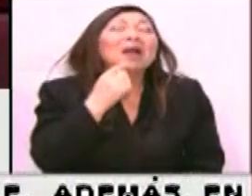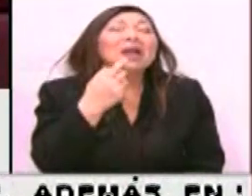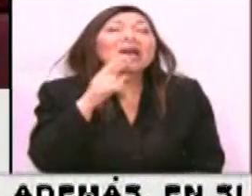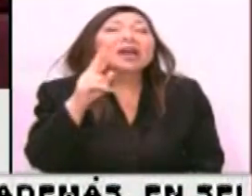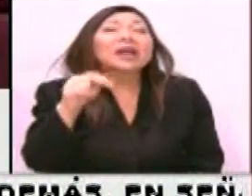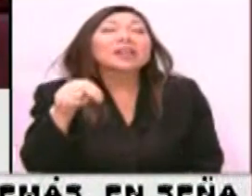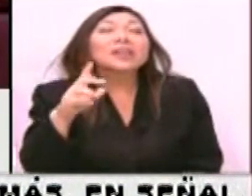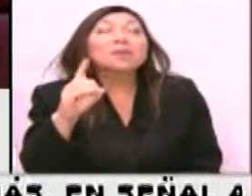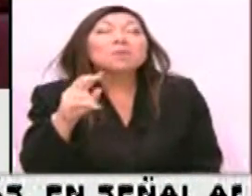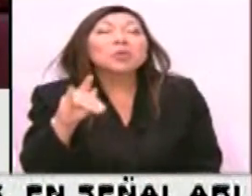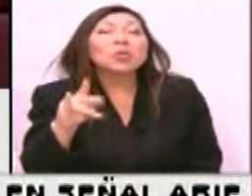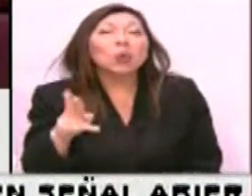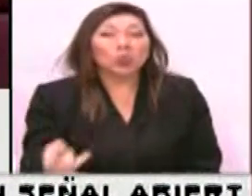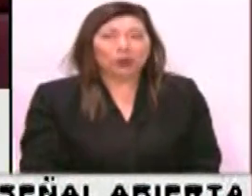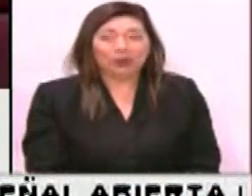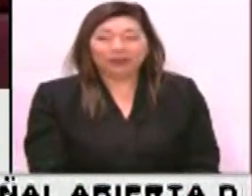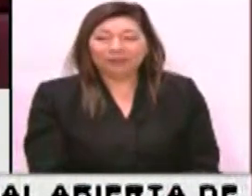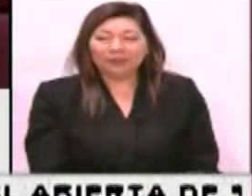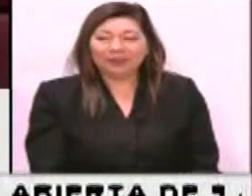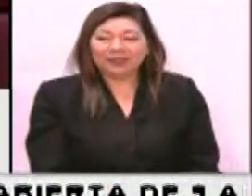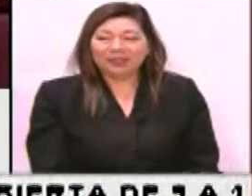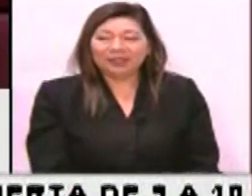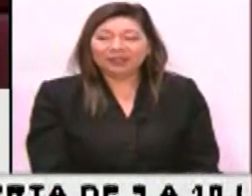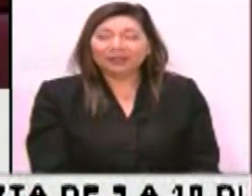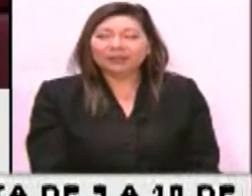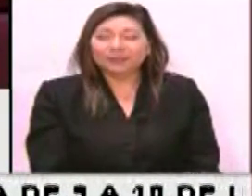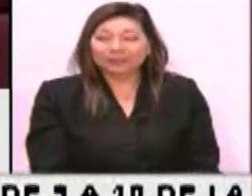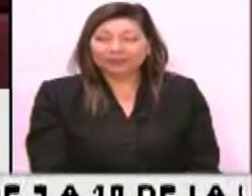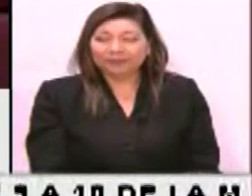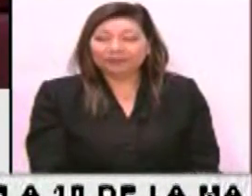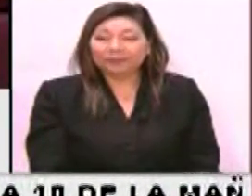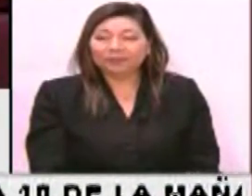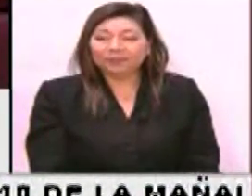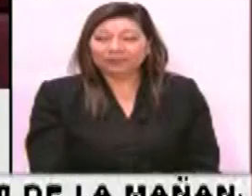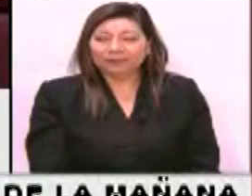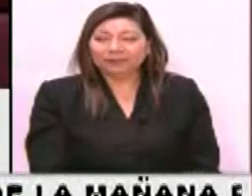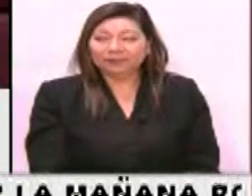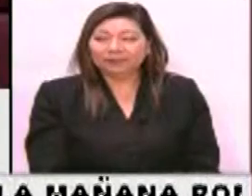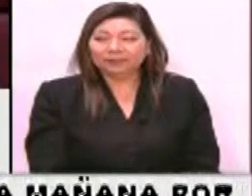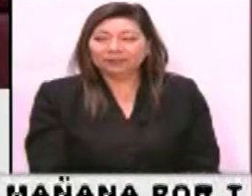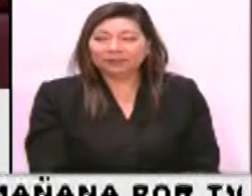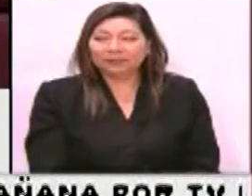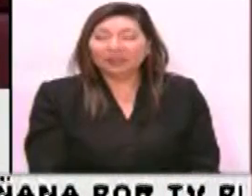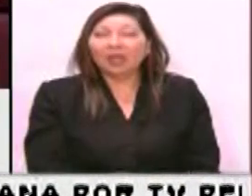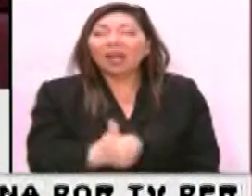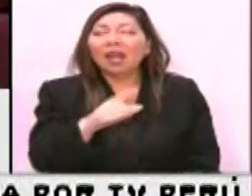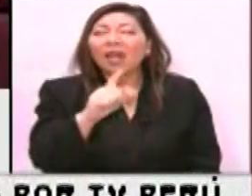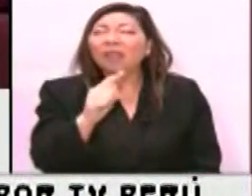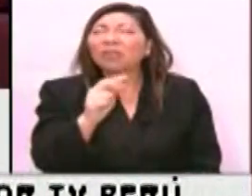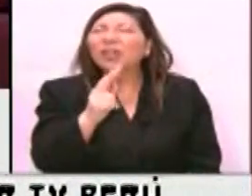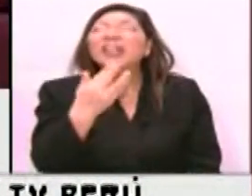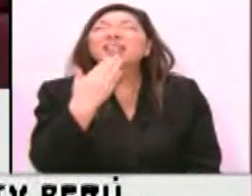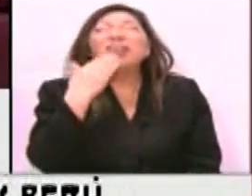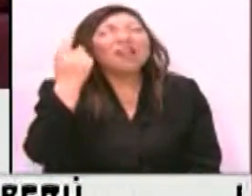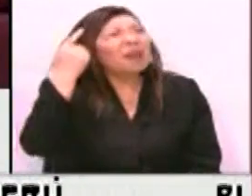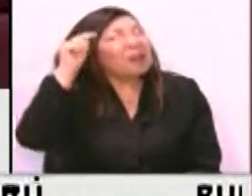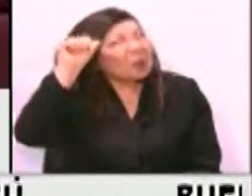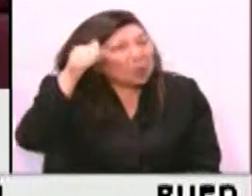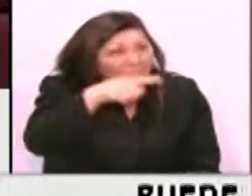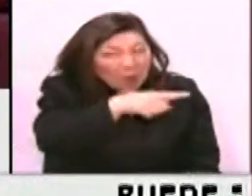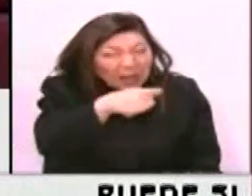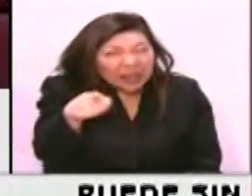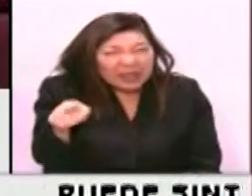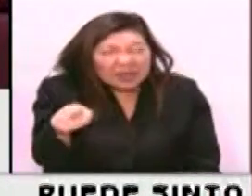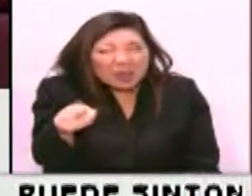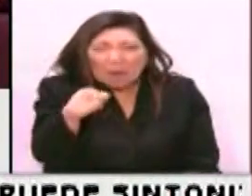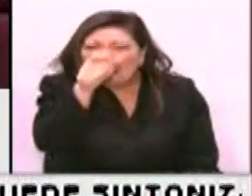Rabiur? ¿Quién se acuerda de González, cómo se llamaba, de Chachapoyas, la Torre? Manuel La Torre. ¿Quién se acuerda de